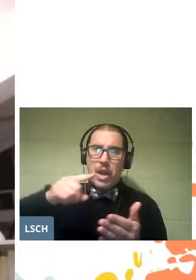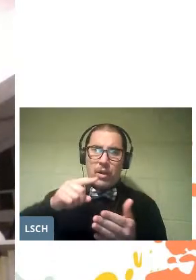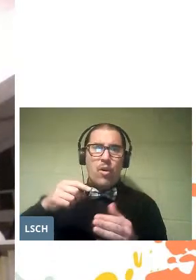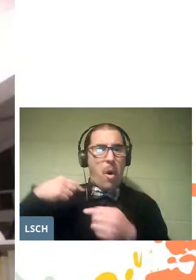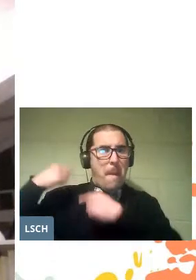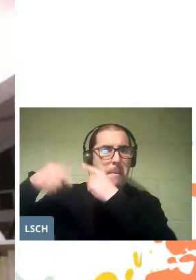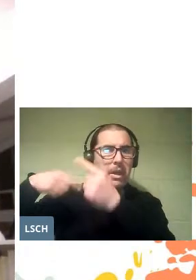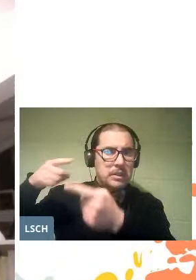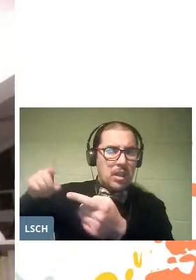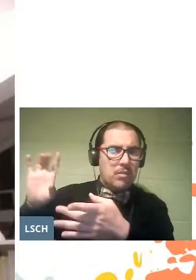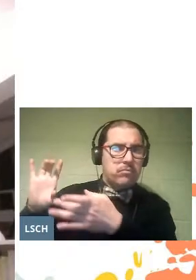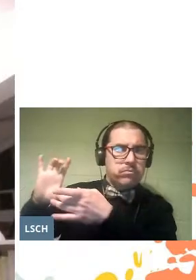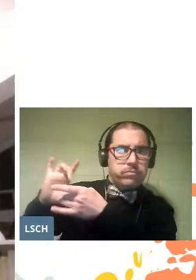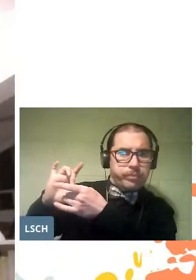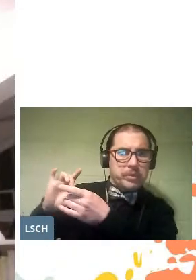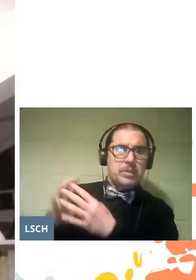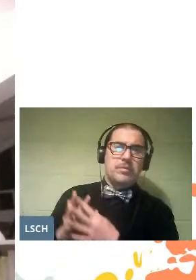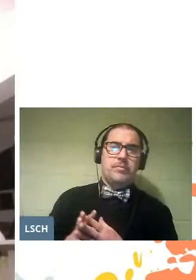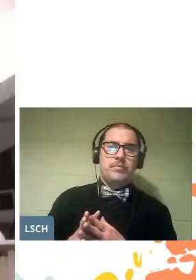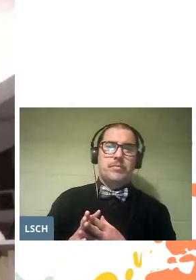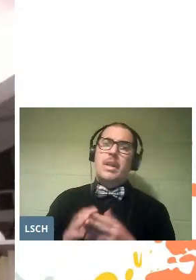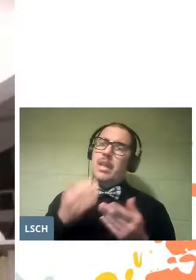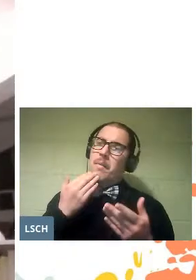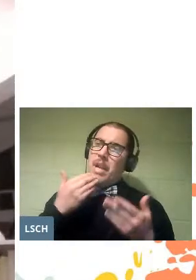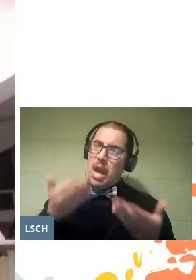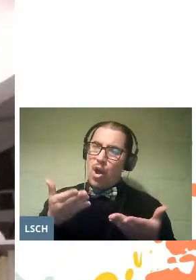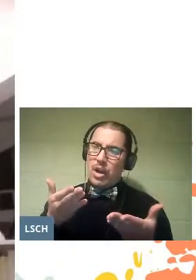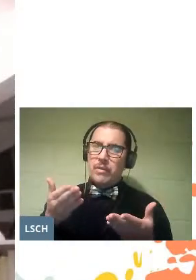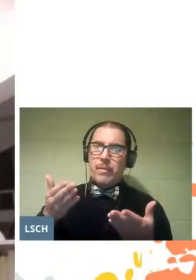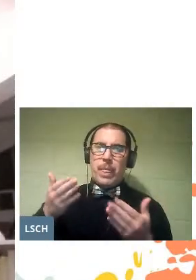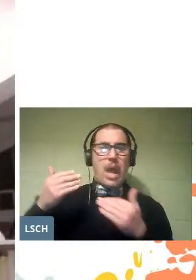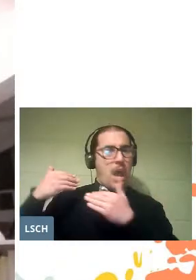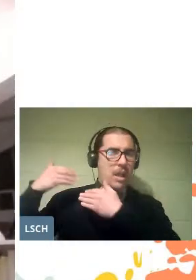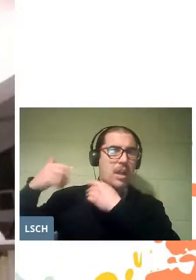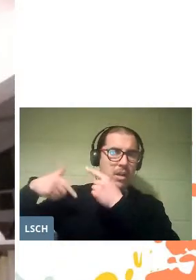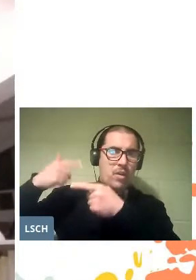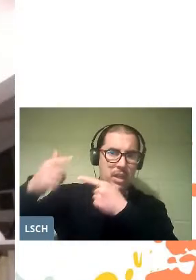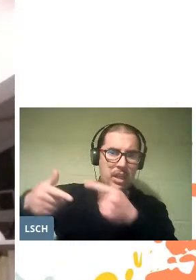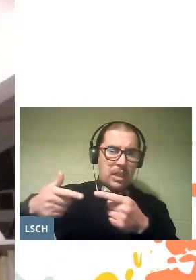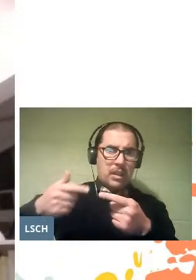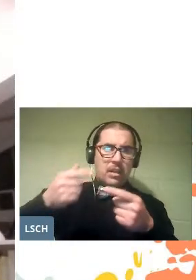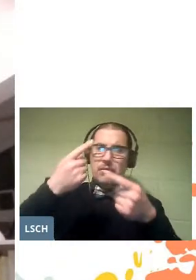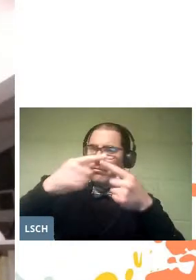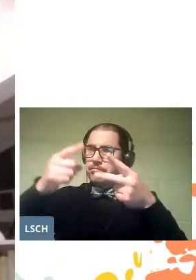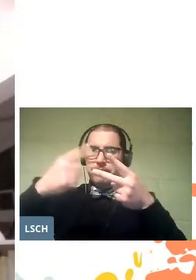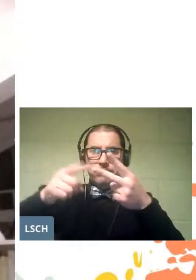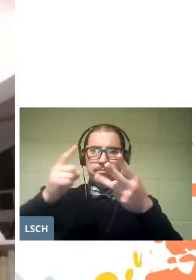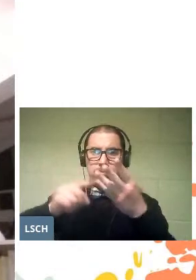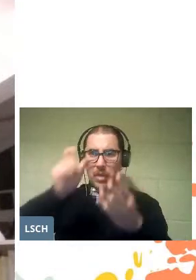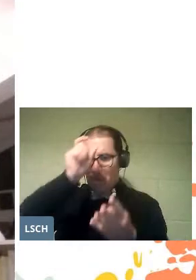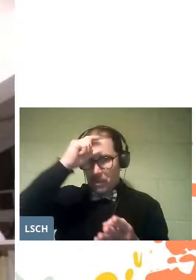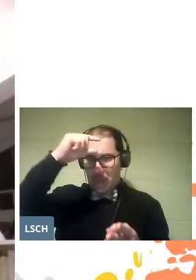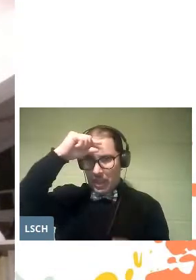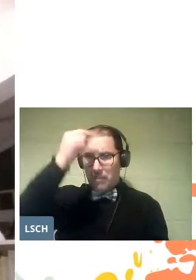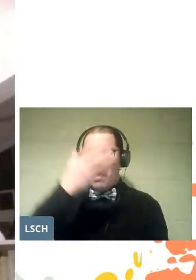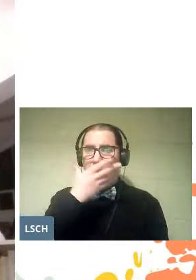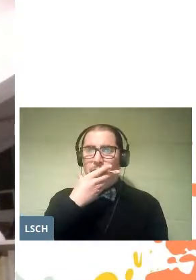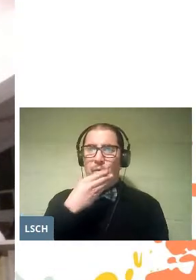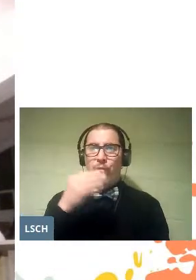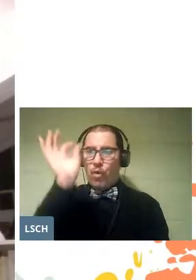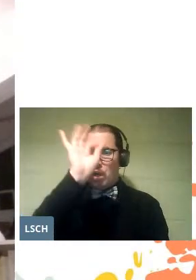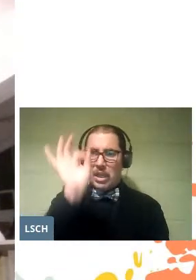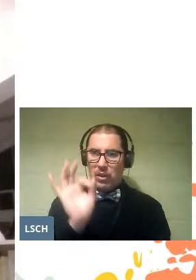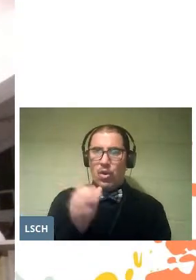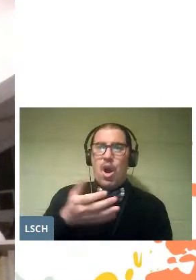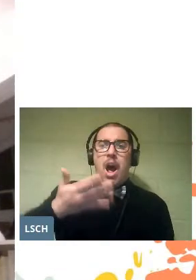raíces, a tiempo que reconocer el origen de muchos de los paradigmas estéticos de